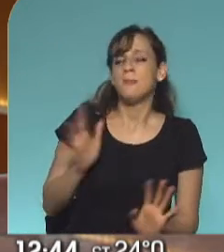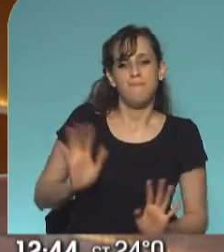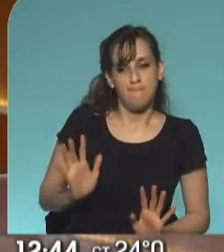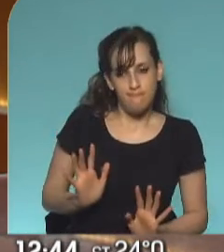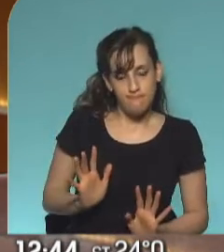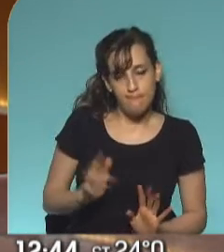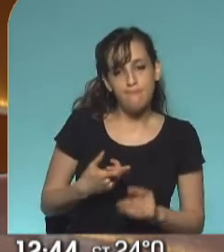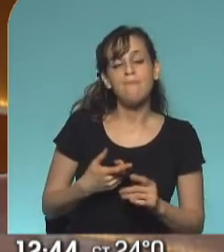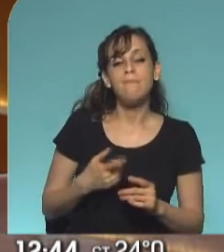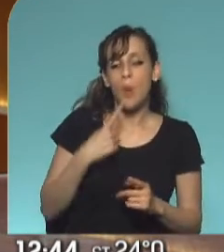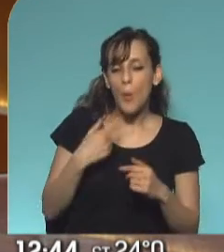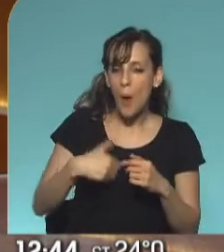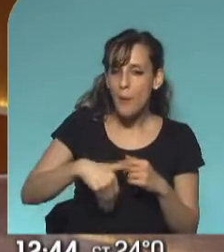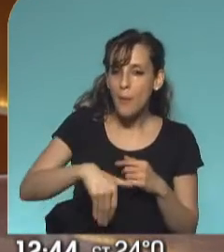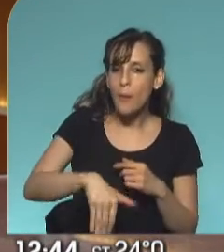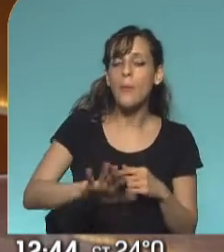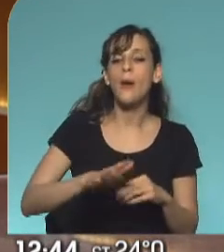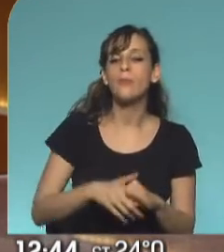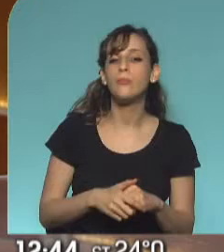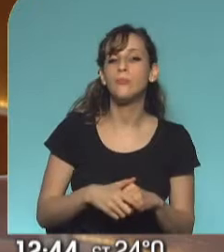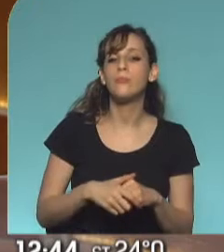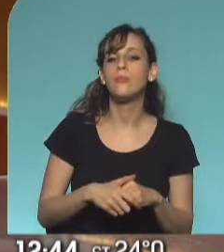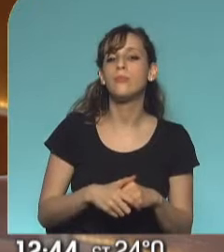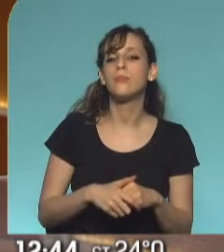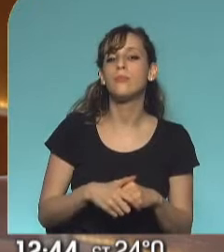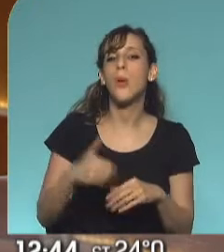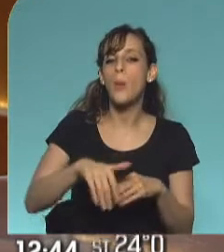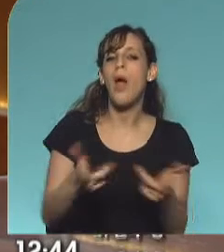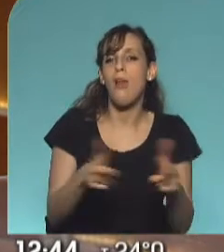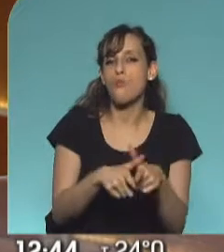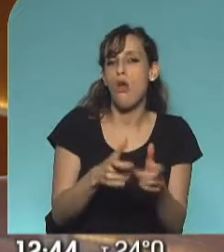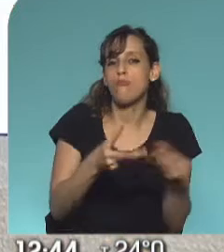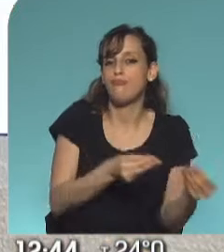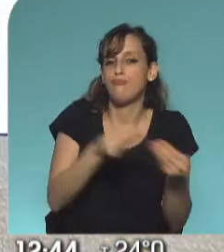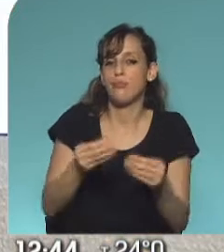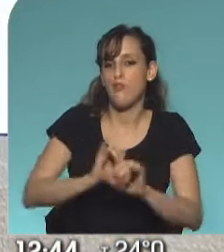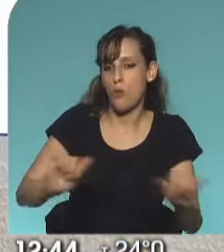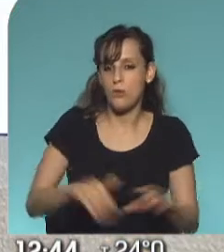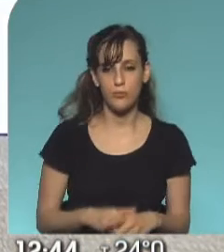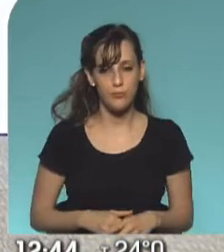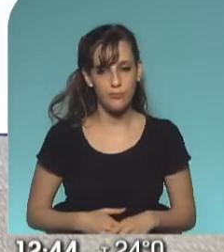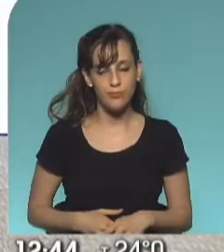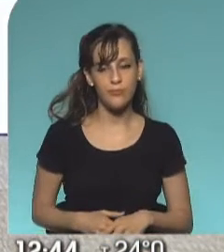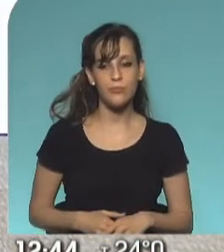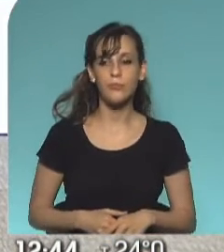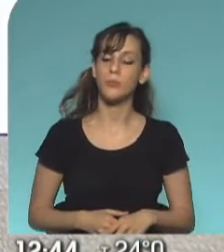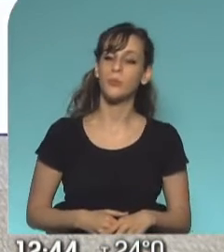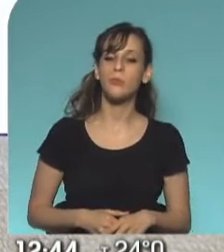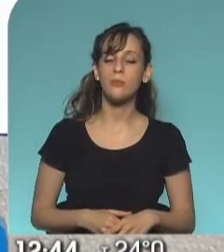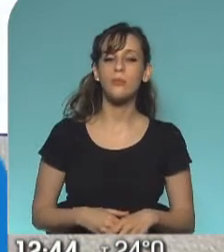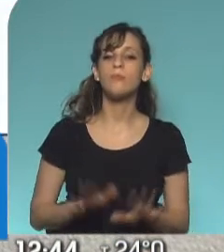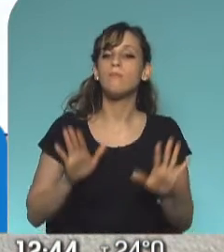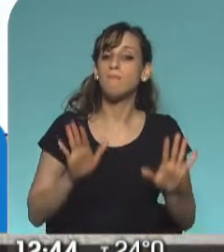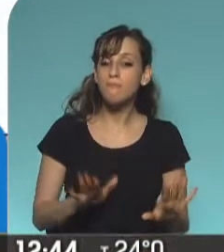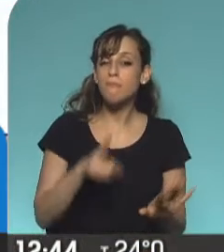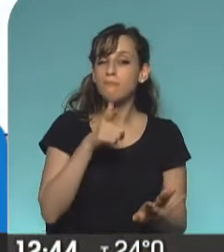magistrado y dijo que van a otorgar la información que el juez le está requiriendo hasta donde entiendo porque no es mi